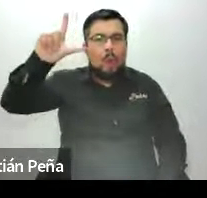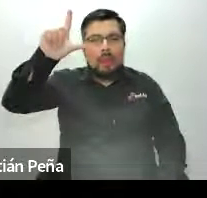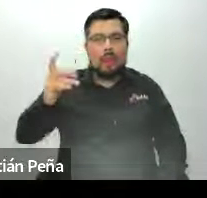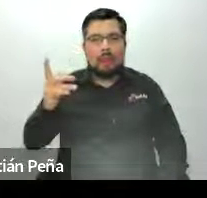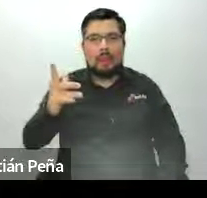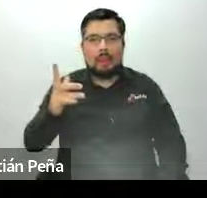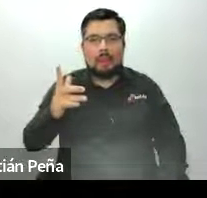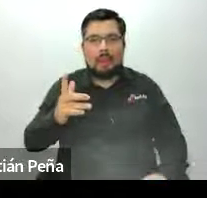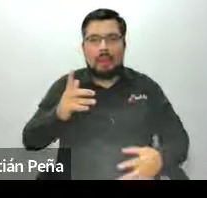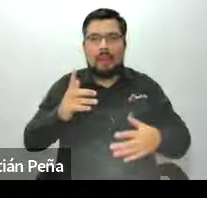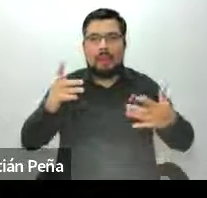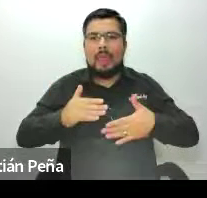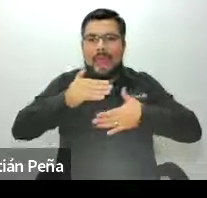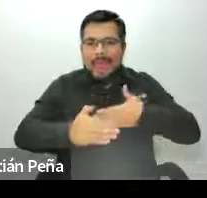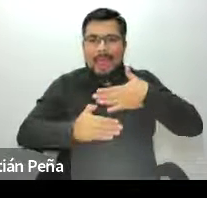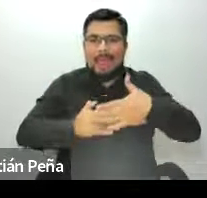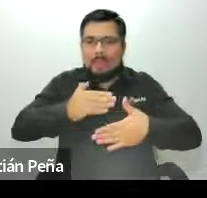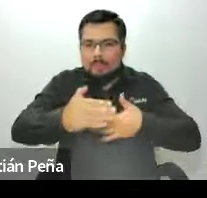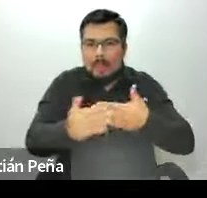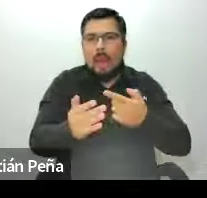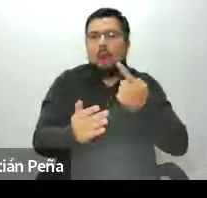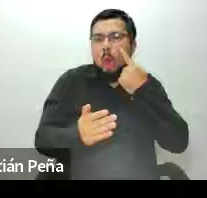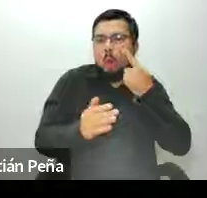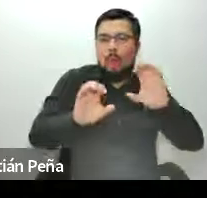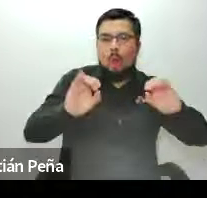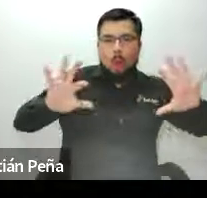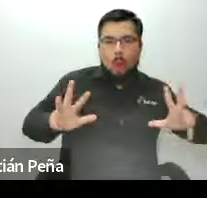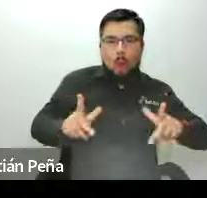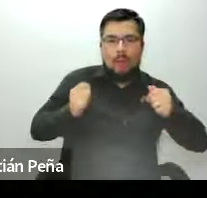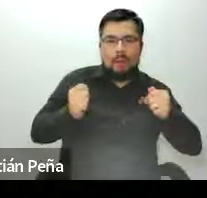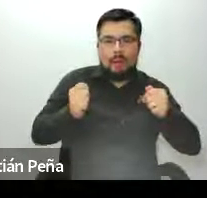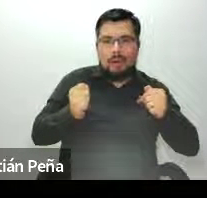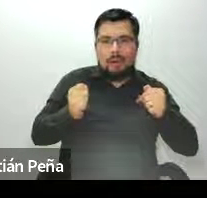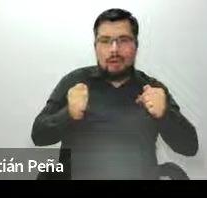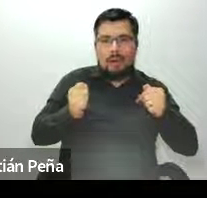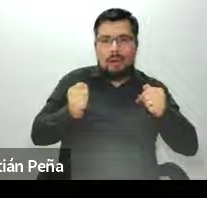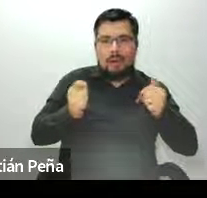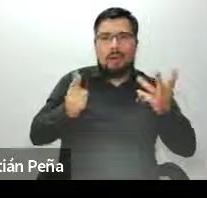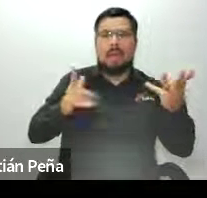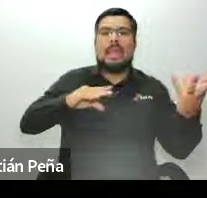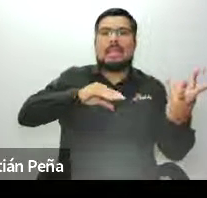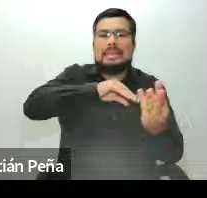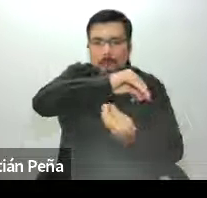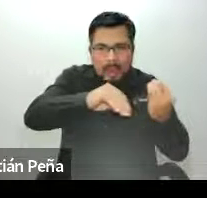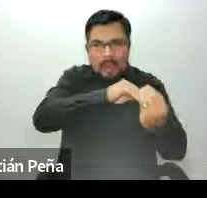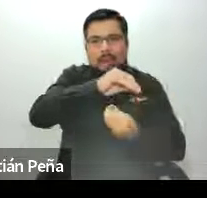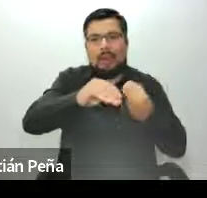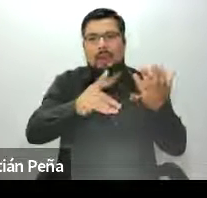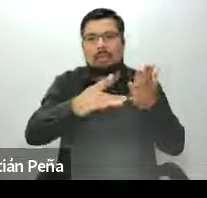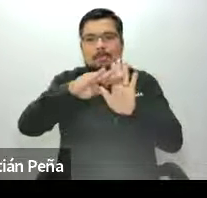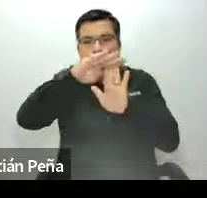y las habilidades que se ponen en juego en cada una de las 26 progresiones, ¿no es cierto?, que